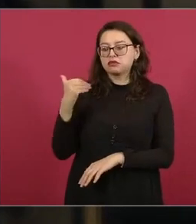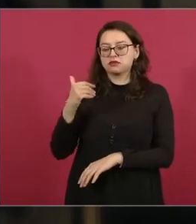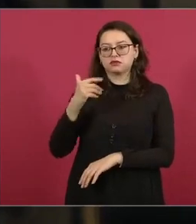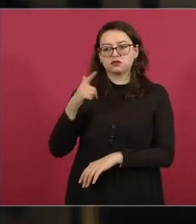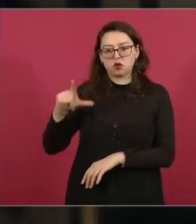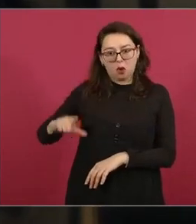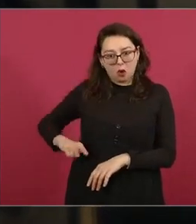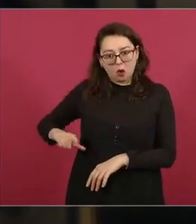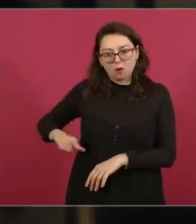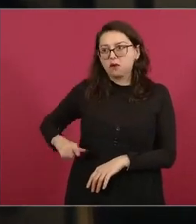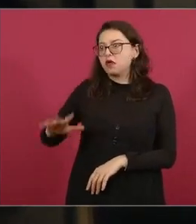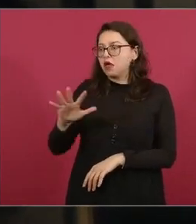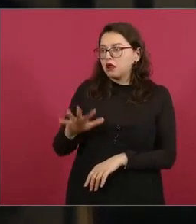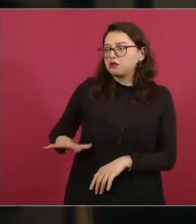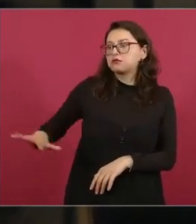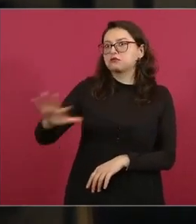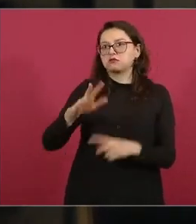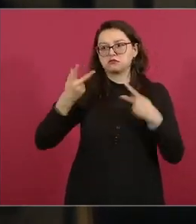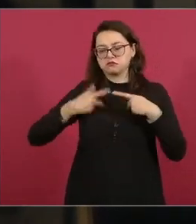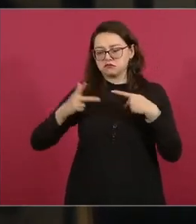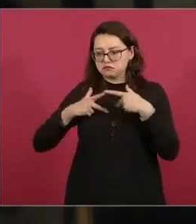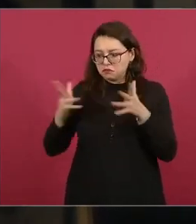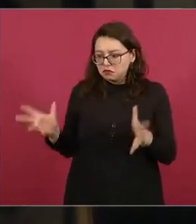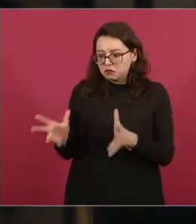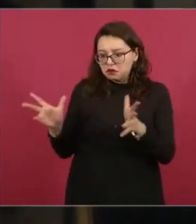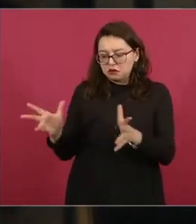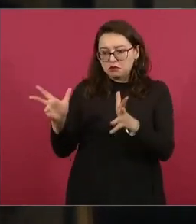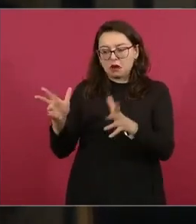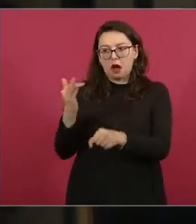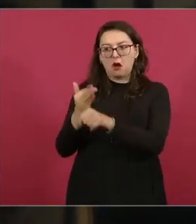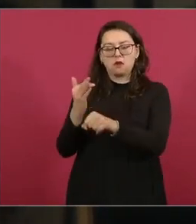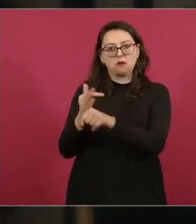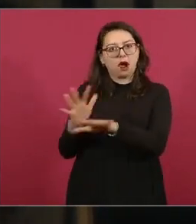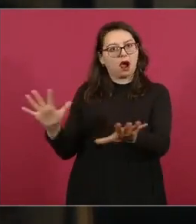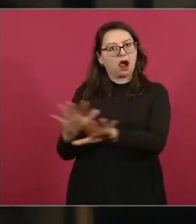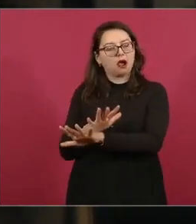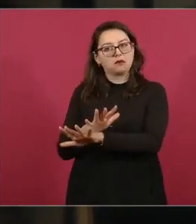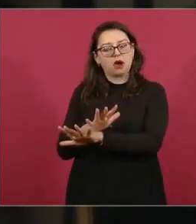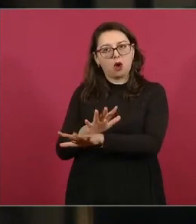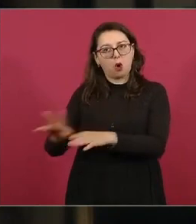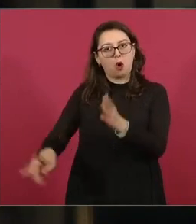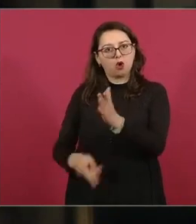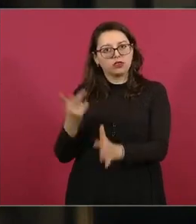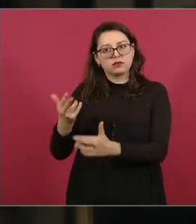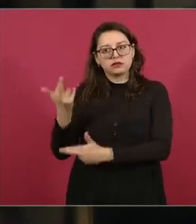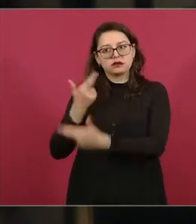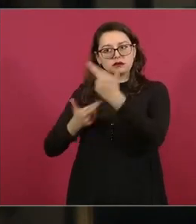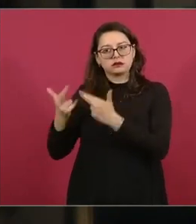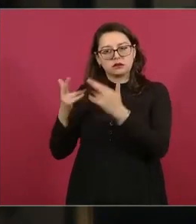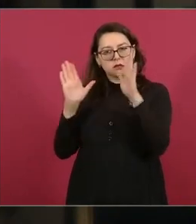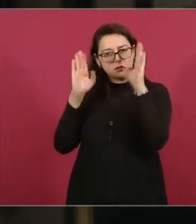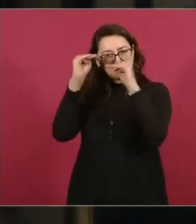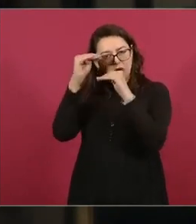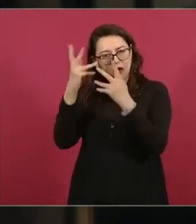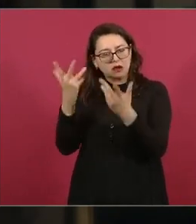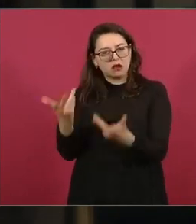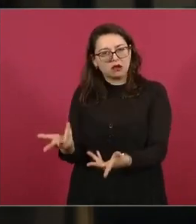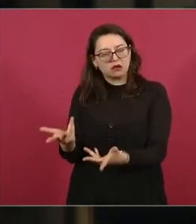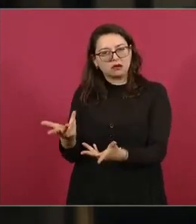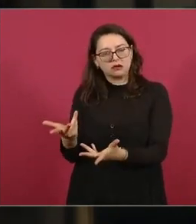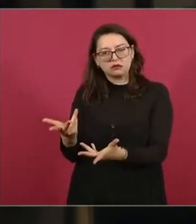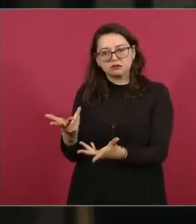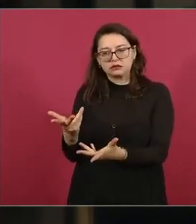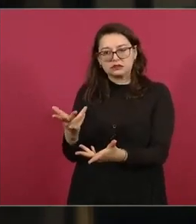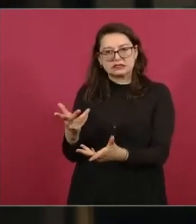progresista? No es el único caso el de Argentina, que después de un gobierno progresista llega un personaje